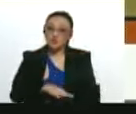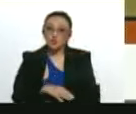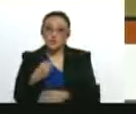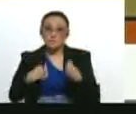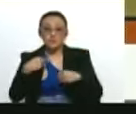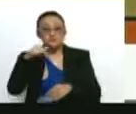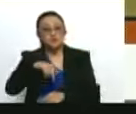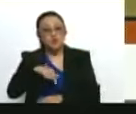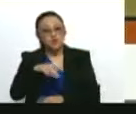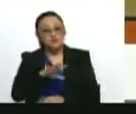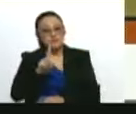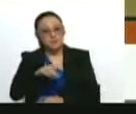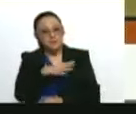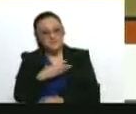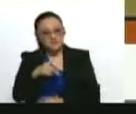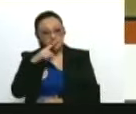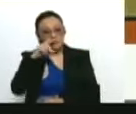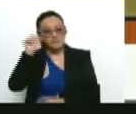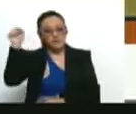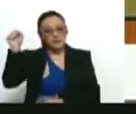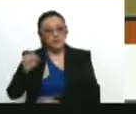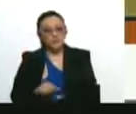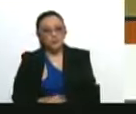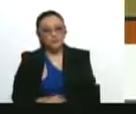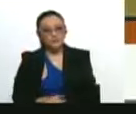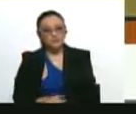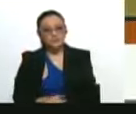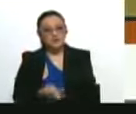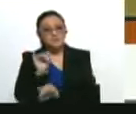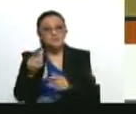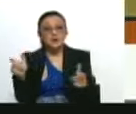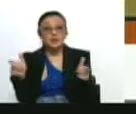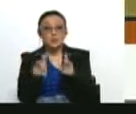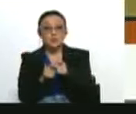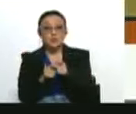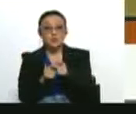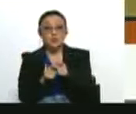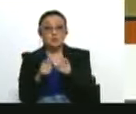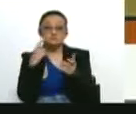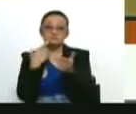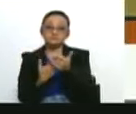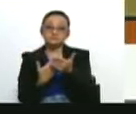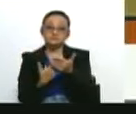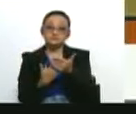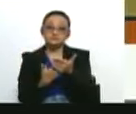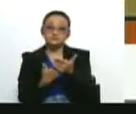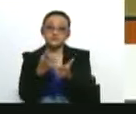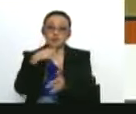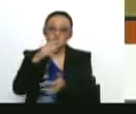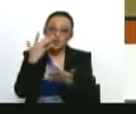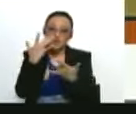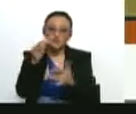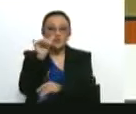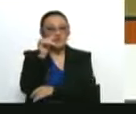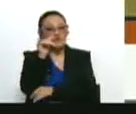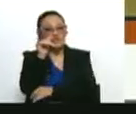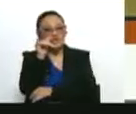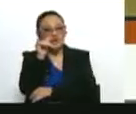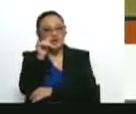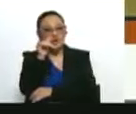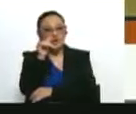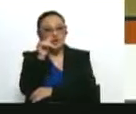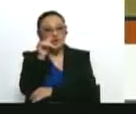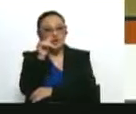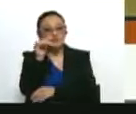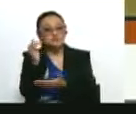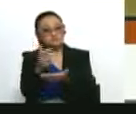la tiene el hermano presidente Nicolás Maduro. Y en esa reunión hizo un planteamiento que yo quiero que todos veamos este video, que recoge